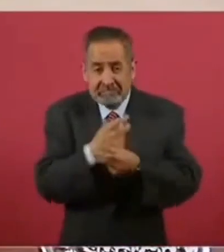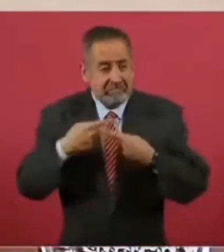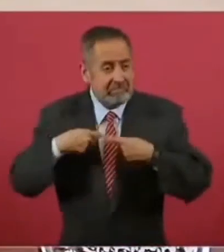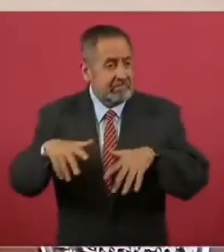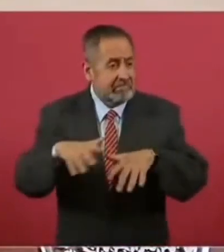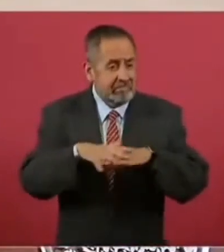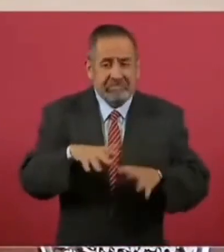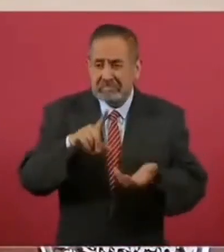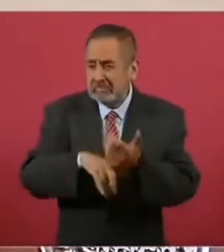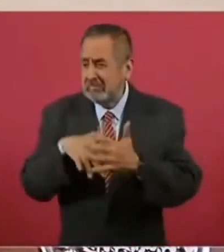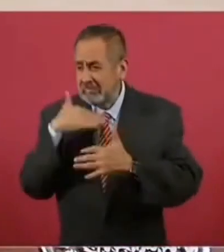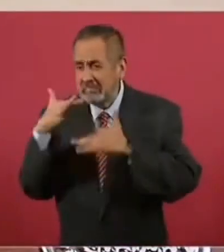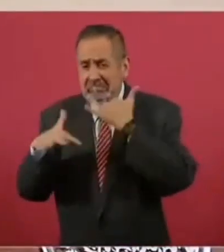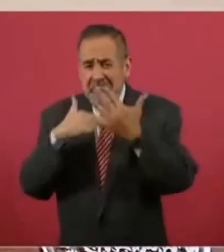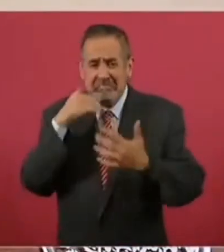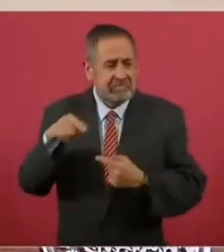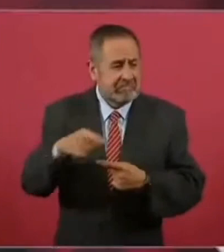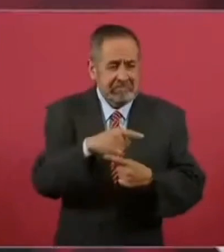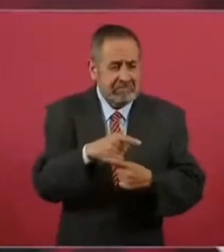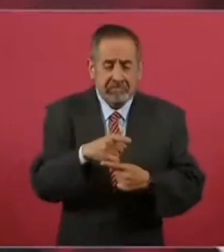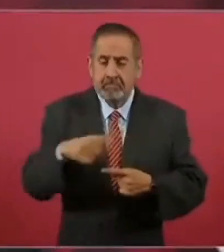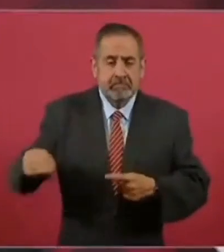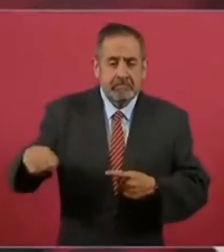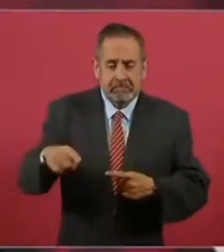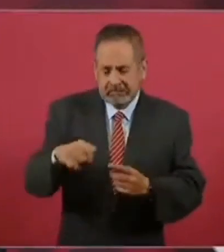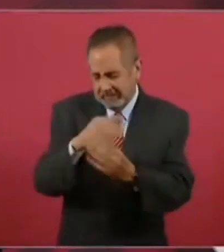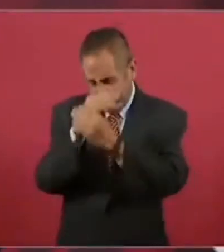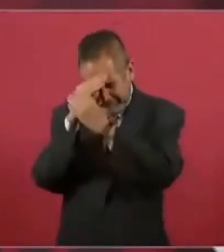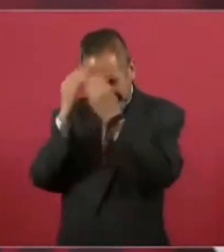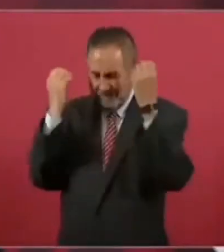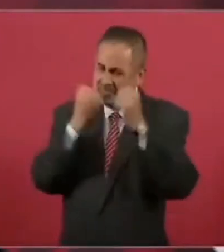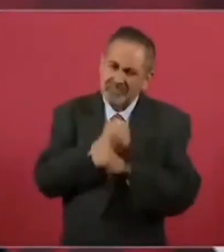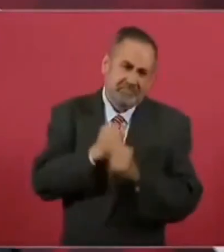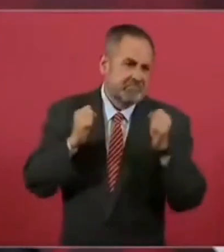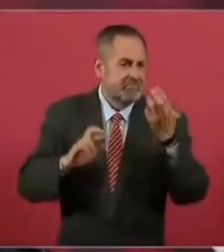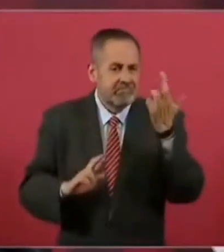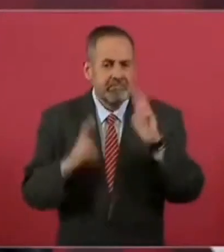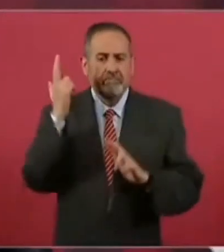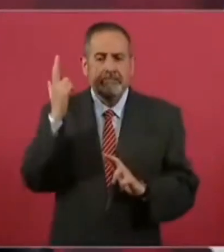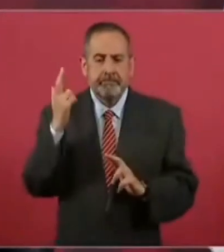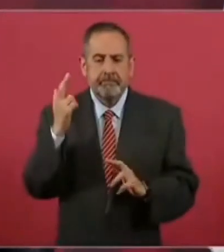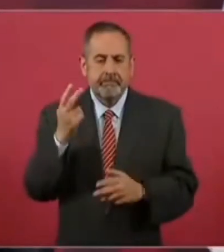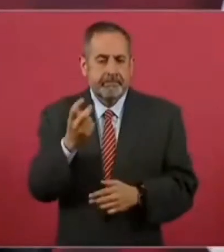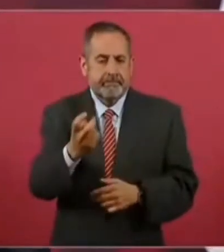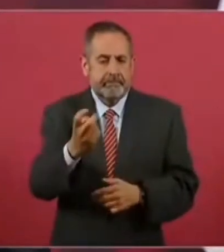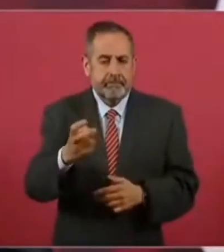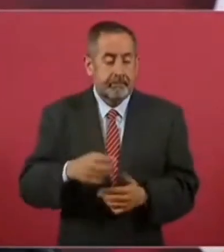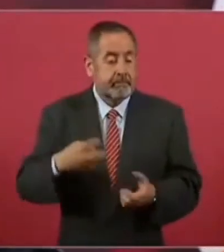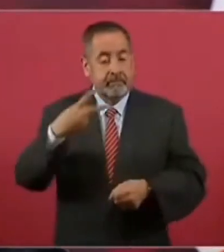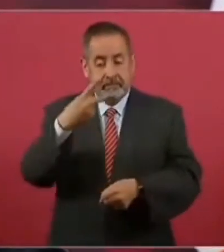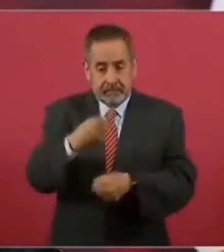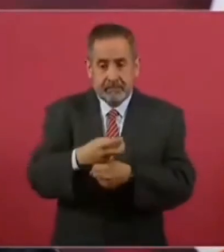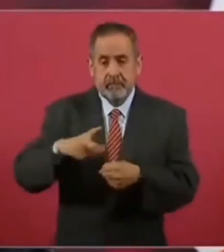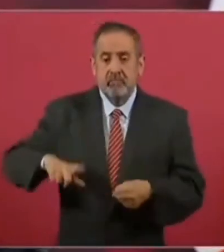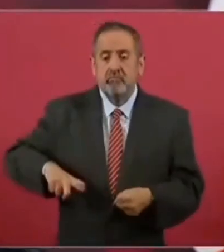corrupción a tomar las armas. Ese es segundo gobierno